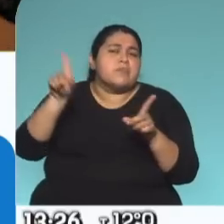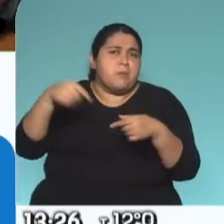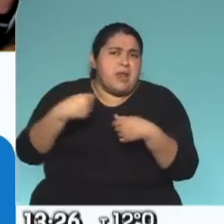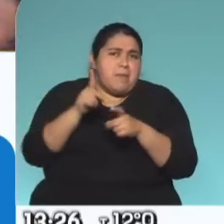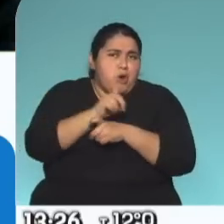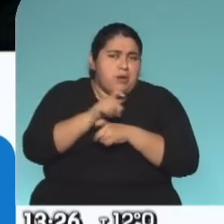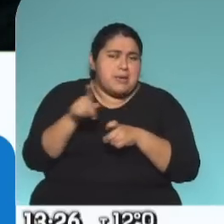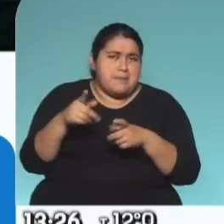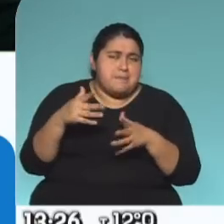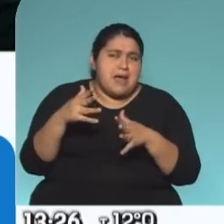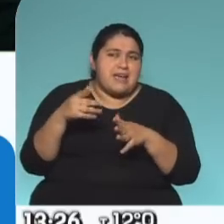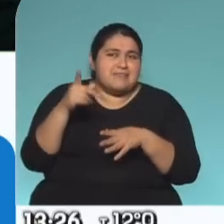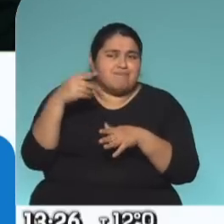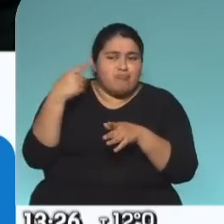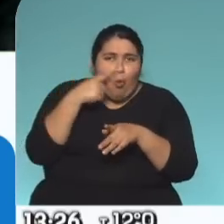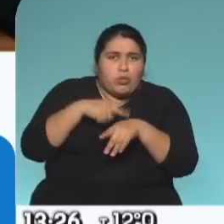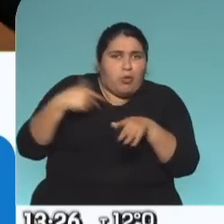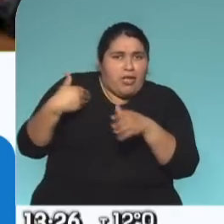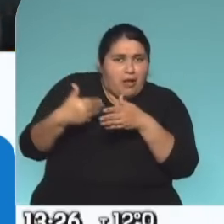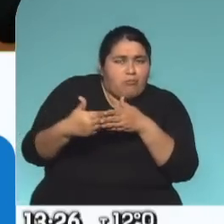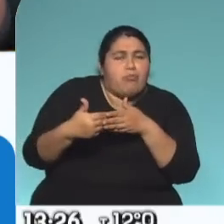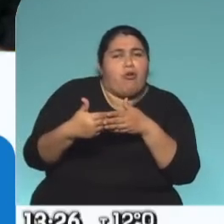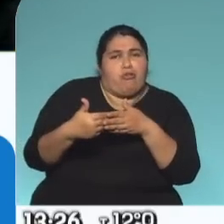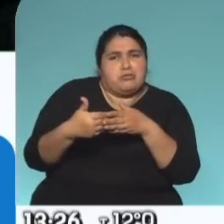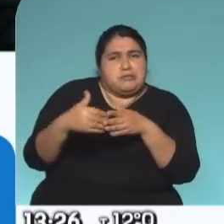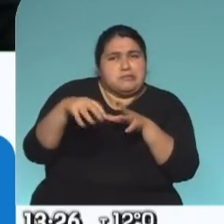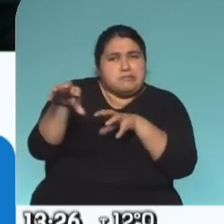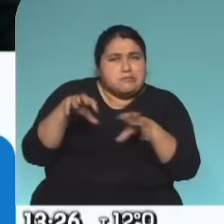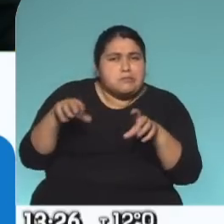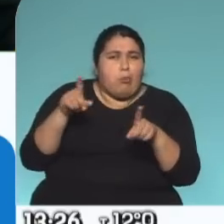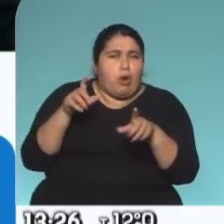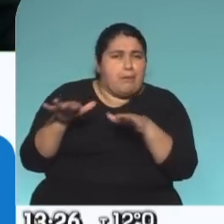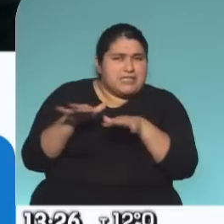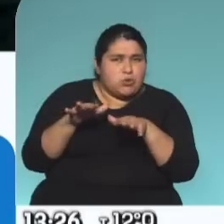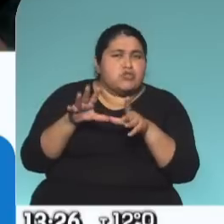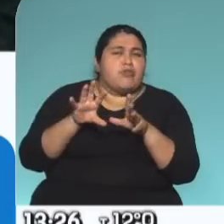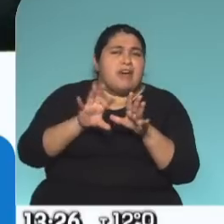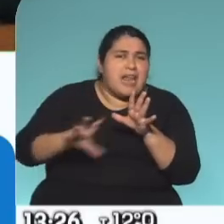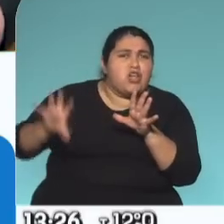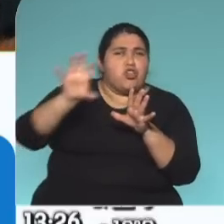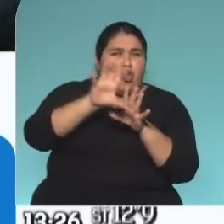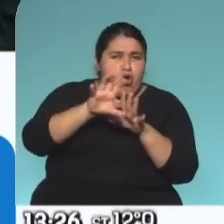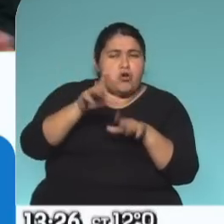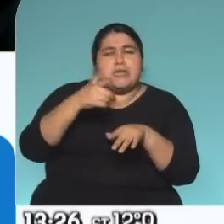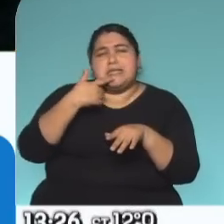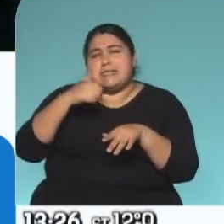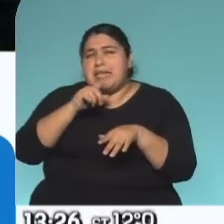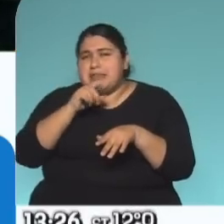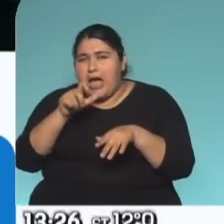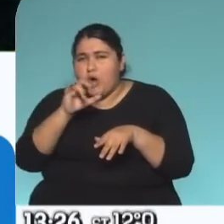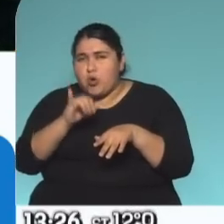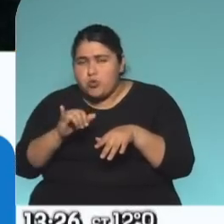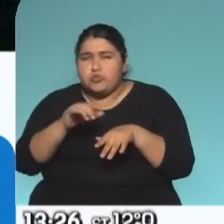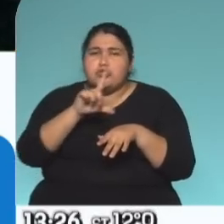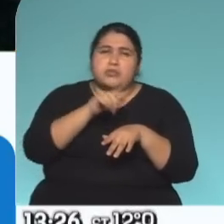que explican toda esta última concatenación de sucesos tiene que ver con las regiones de Bolivia, Santa Cruz, Cochabamba, La Paz y